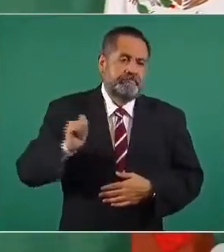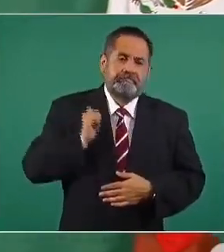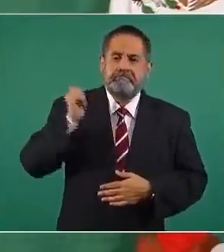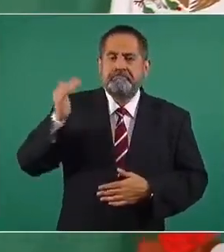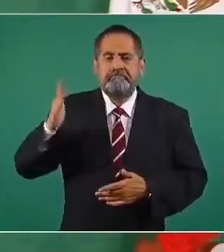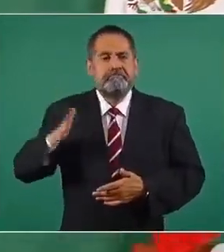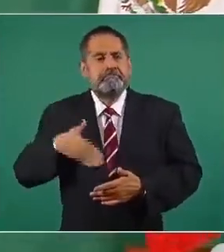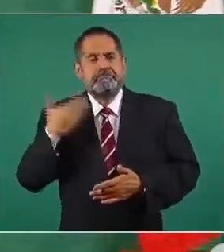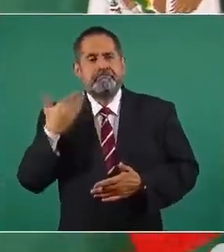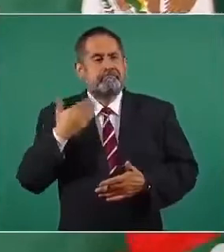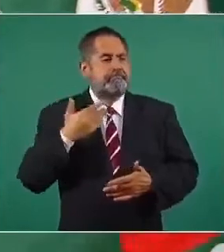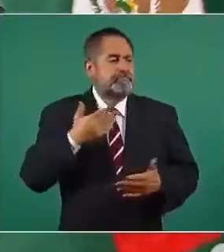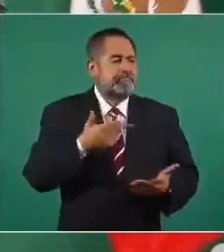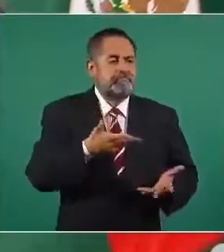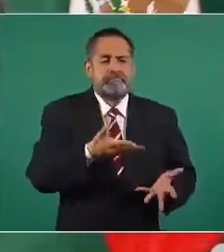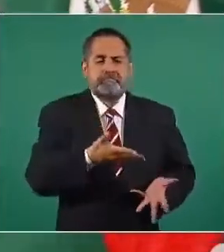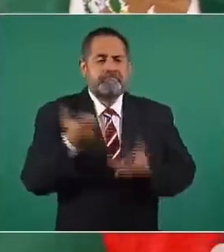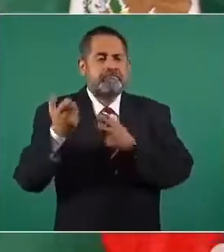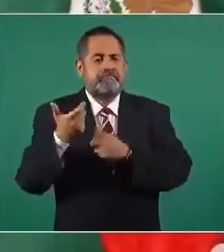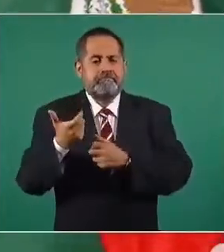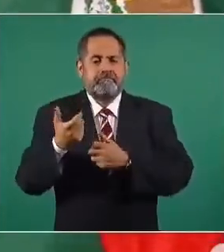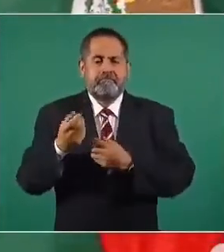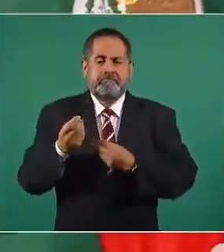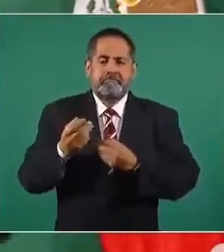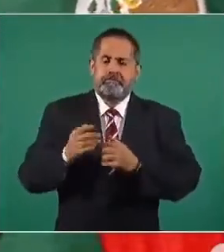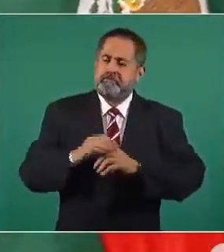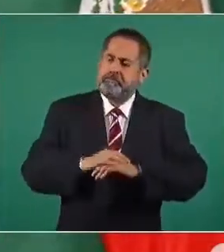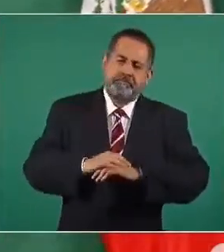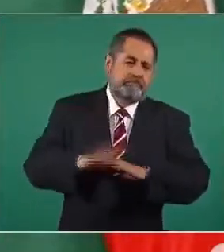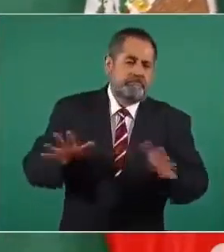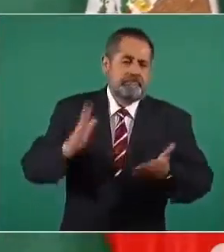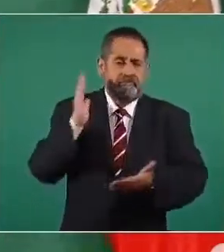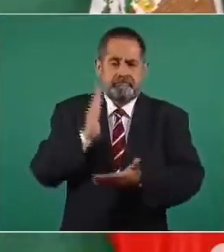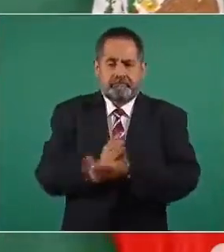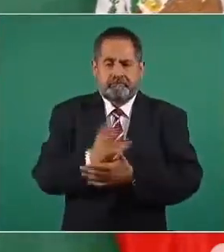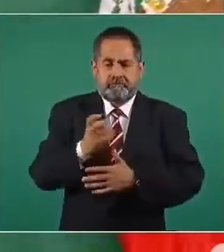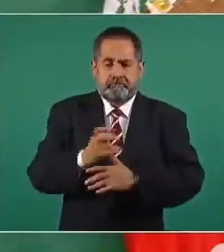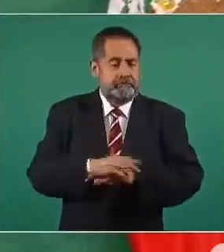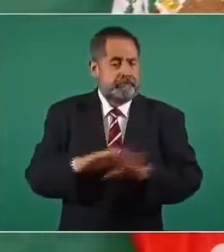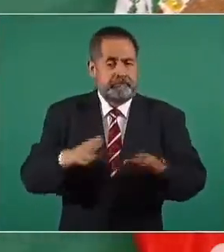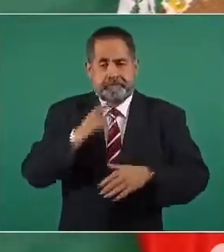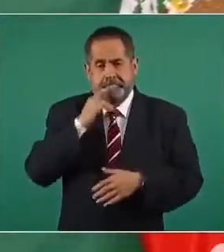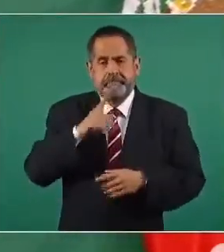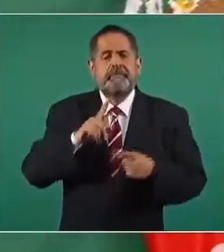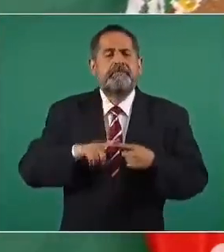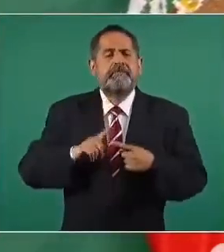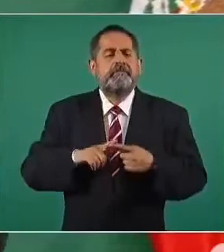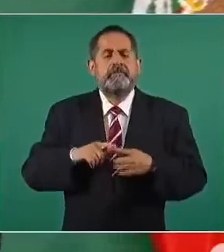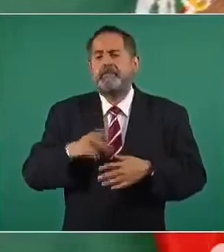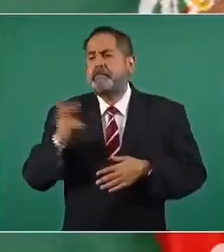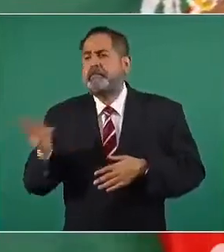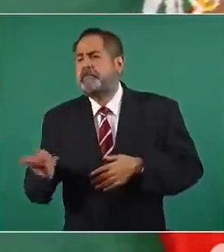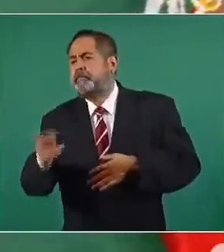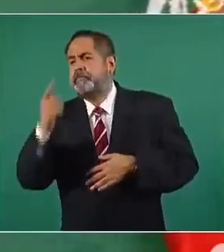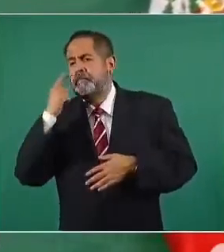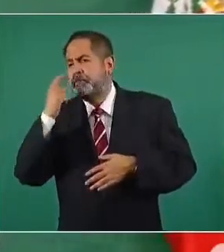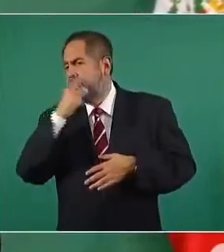Pero ya investigar, pues solo que en la consulta la gente